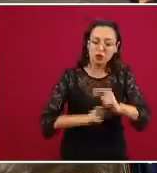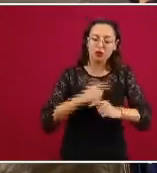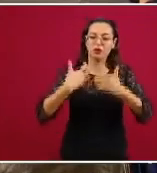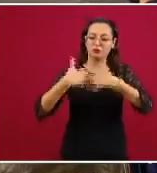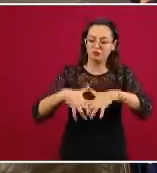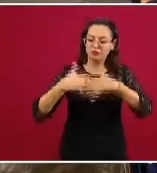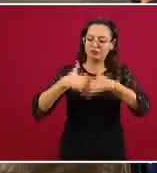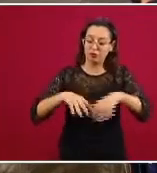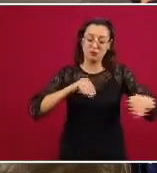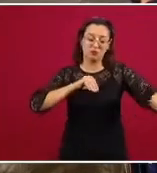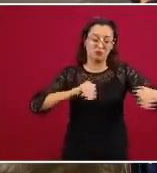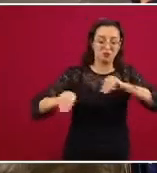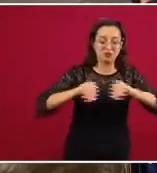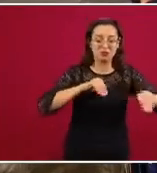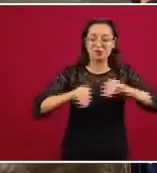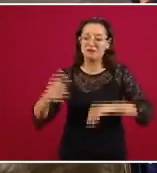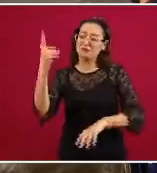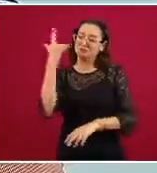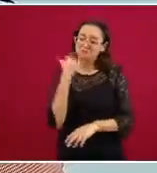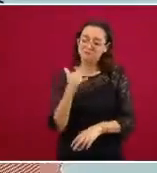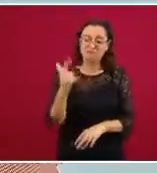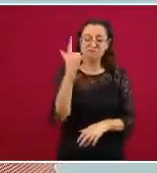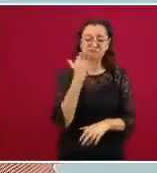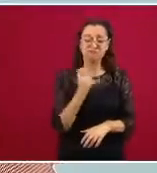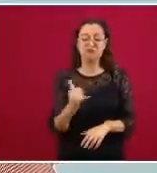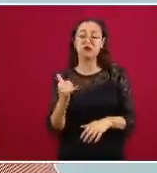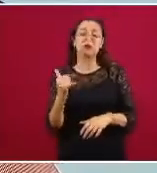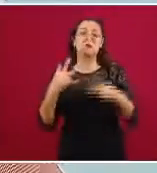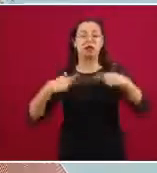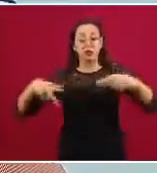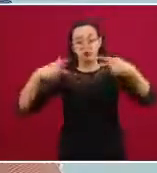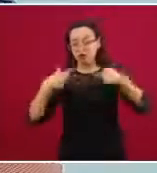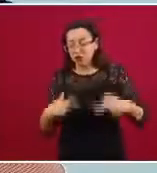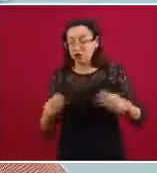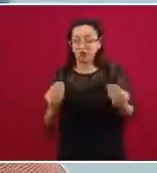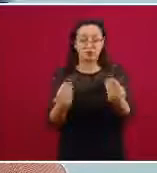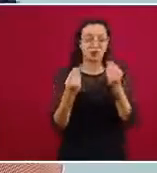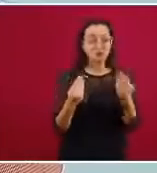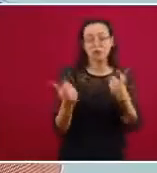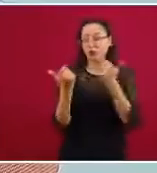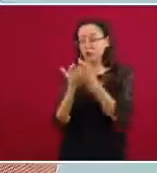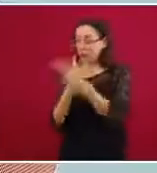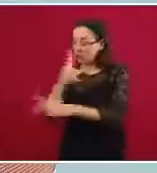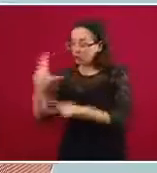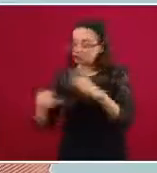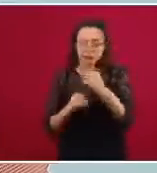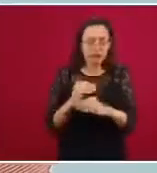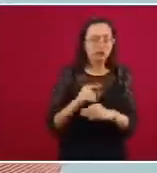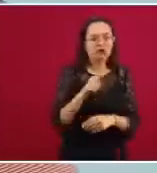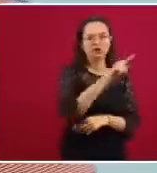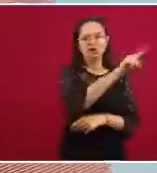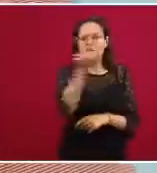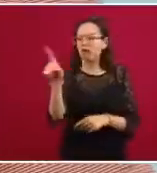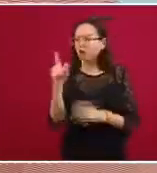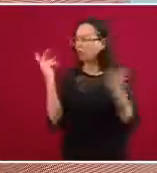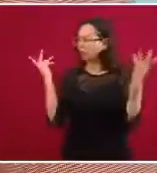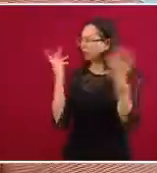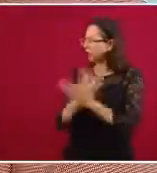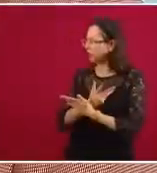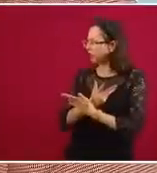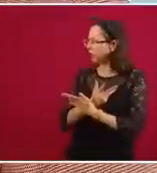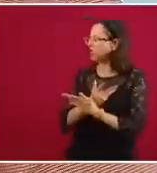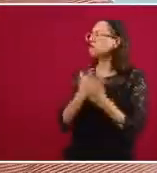requiere muchísimo esfuerzo humano y económico. Y todos lo comprendieron, todos lo comprendieron.